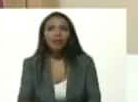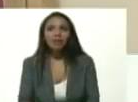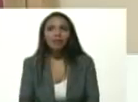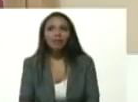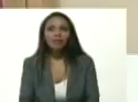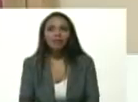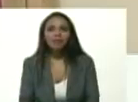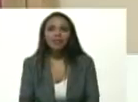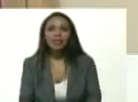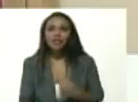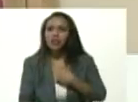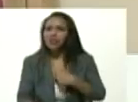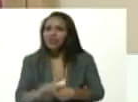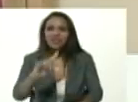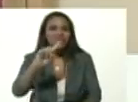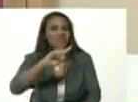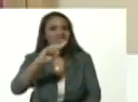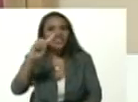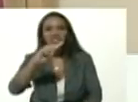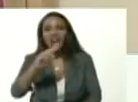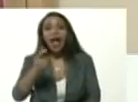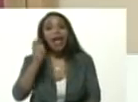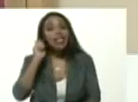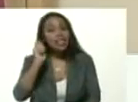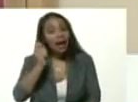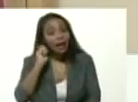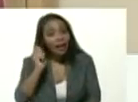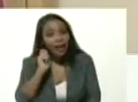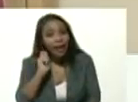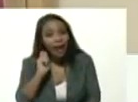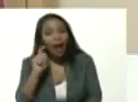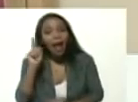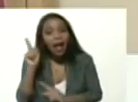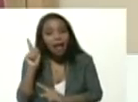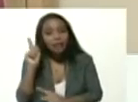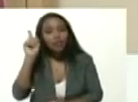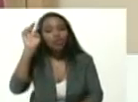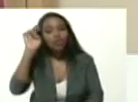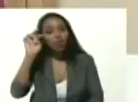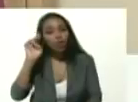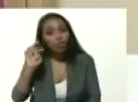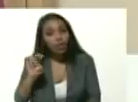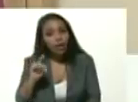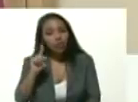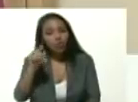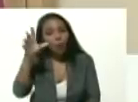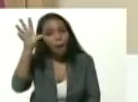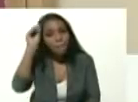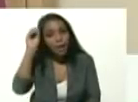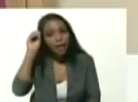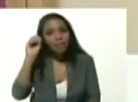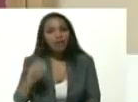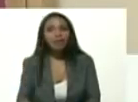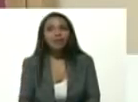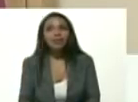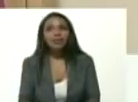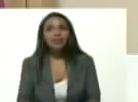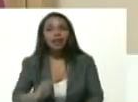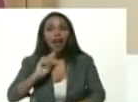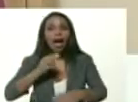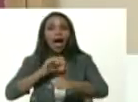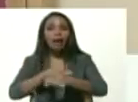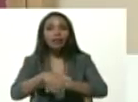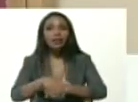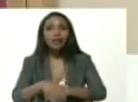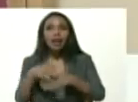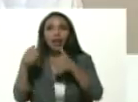Yo le dije, no, la tarea es parte de la rutina diaria, ¿verdad? ¿Qué te parece a ti, Héctor? La suspensión de